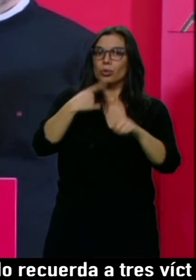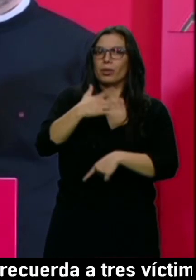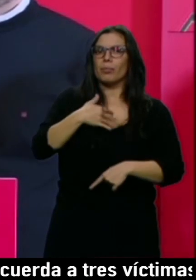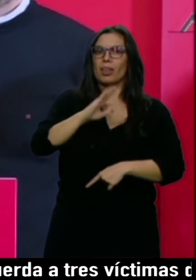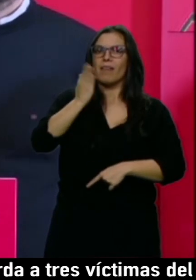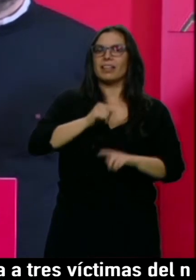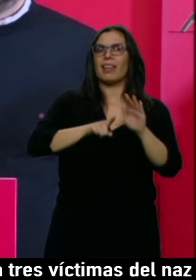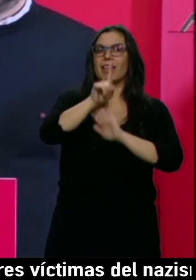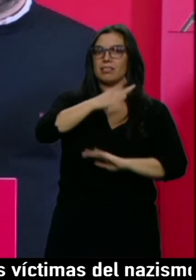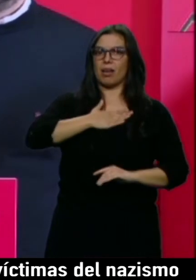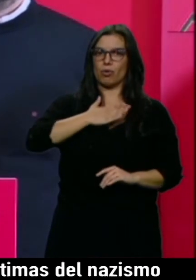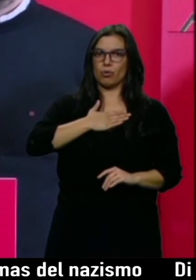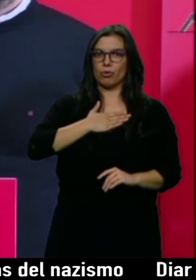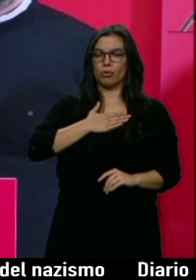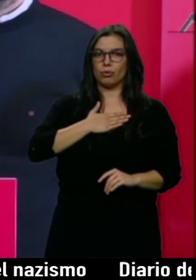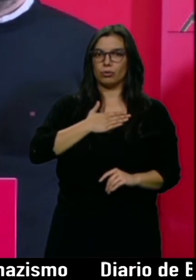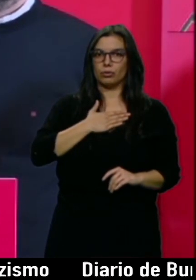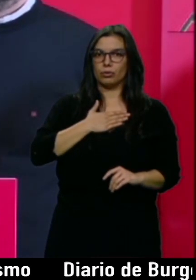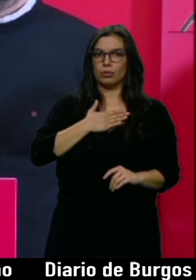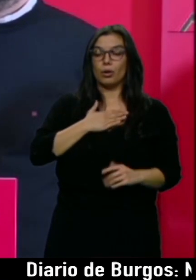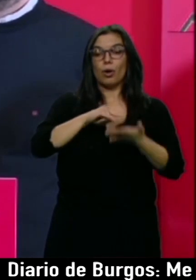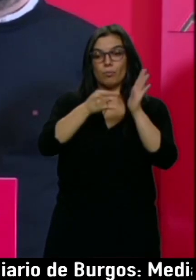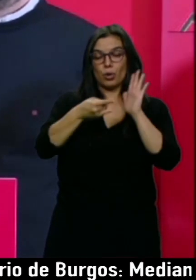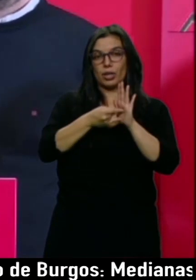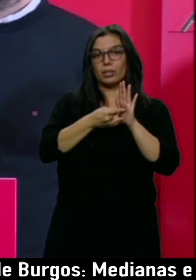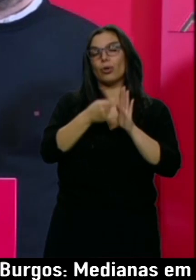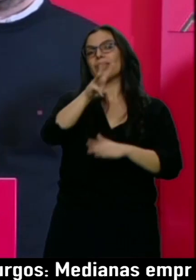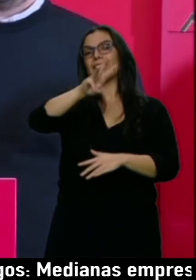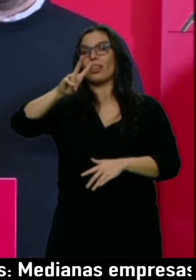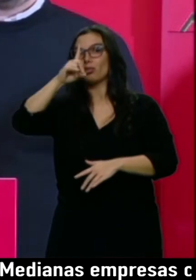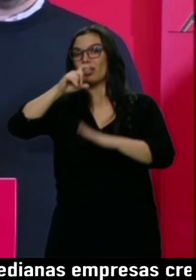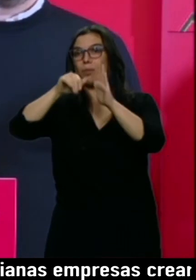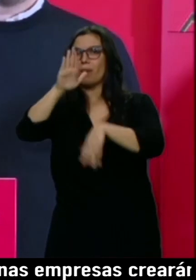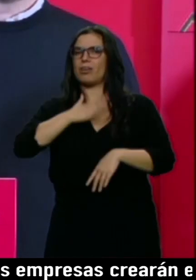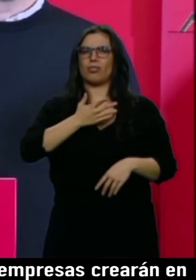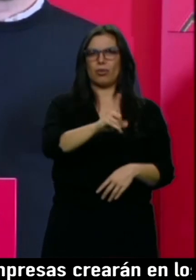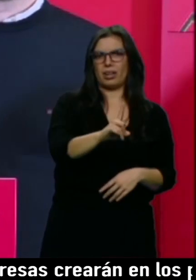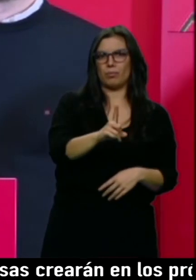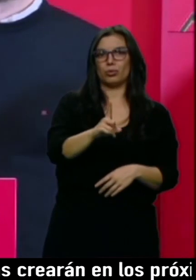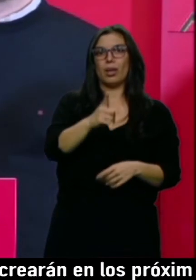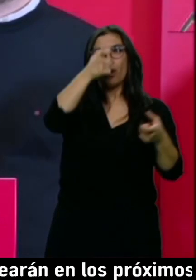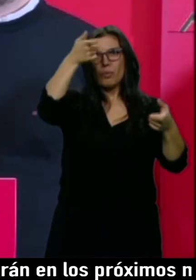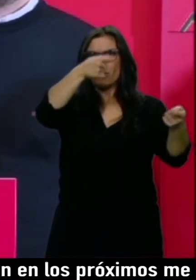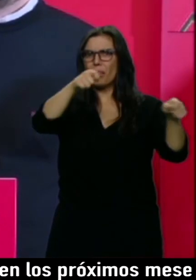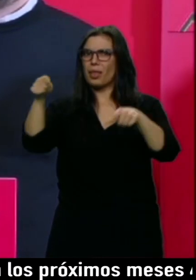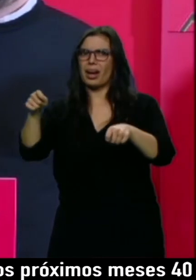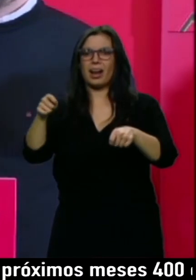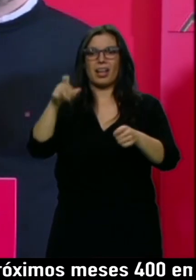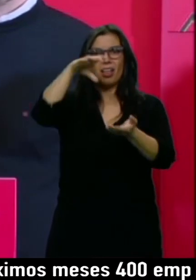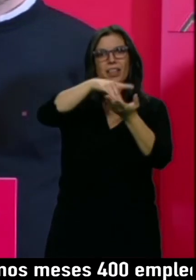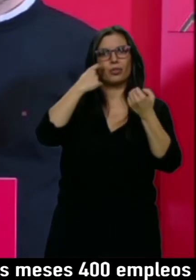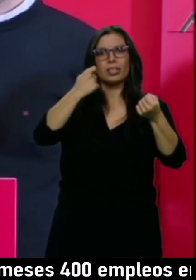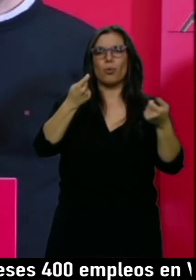No queremos ese proyecto de más de 32 años de cierre de pueblos, de cierre de nuestros centros de salud.